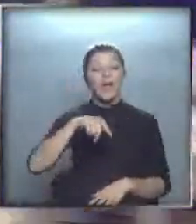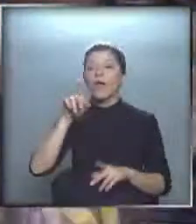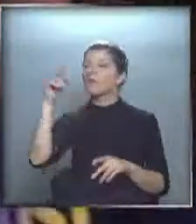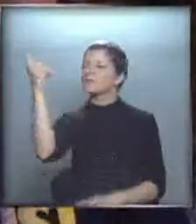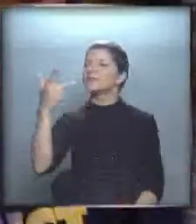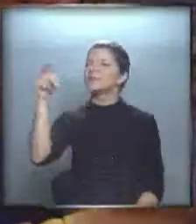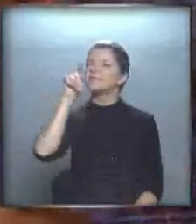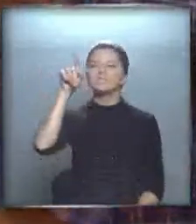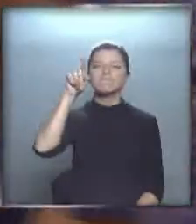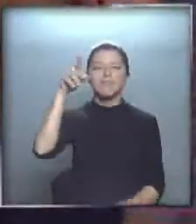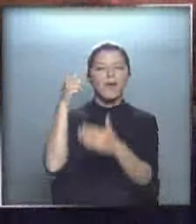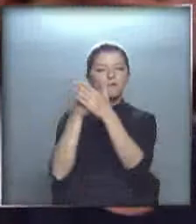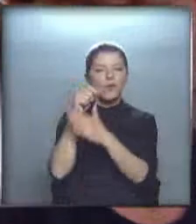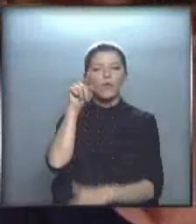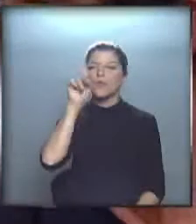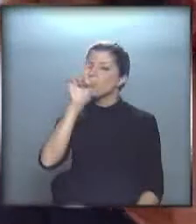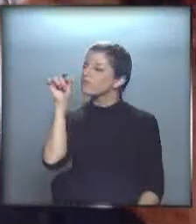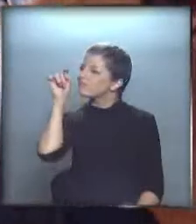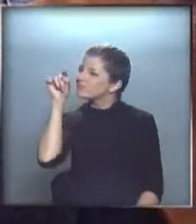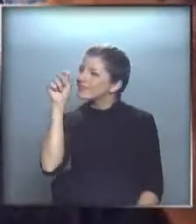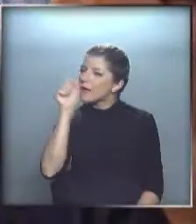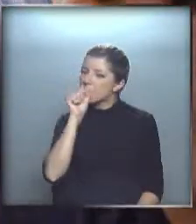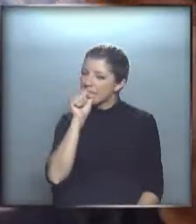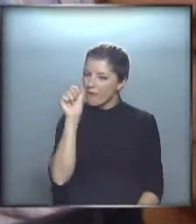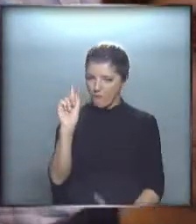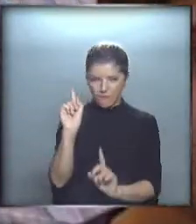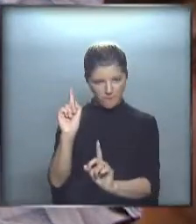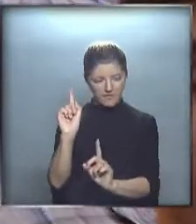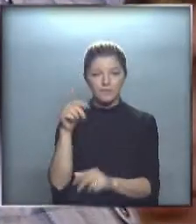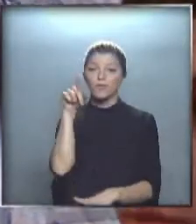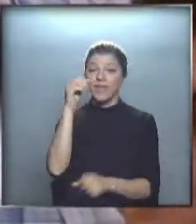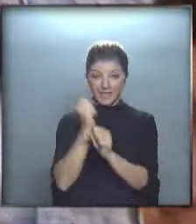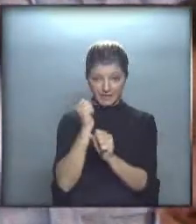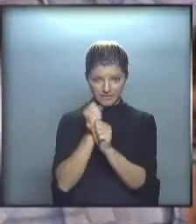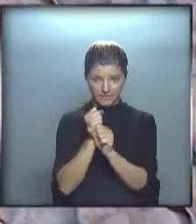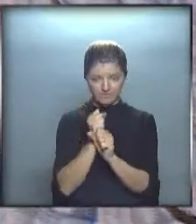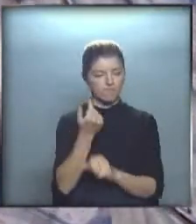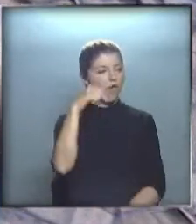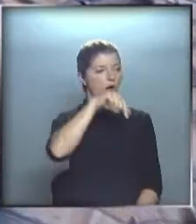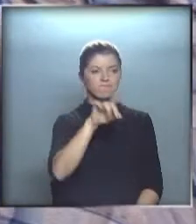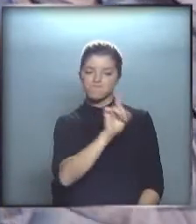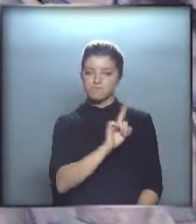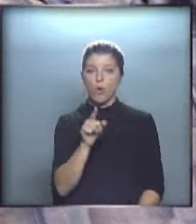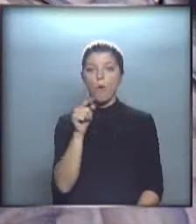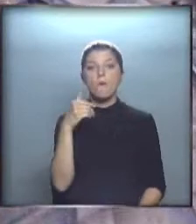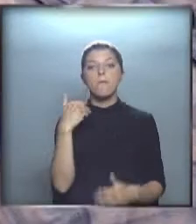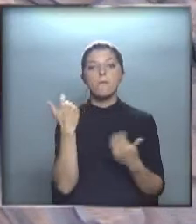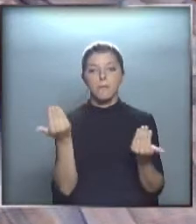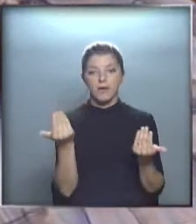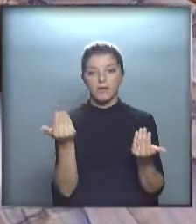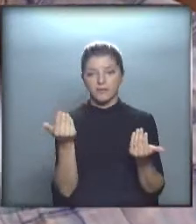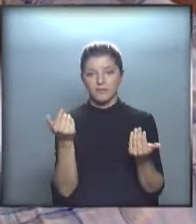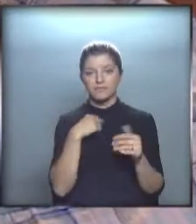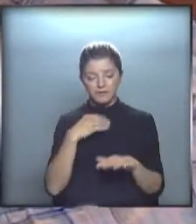el trío fantástico. Ah, usted. No, usted. ¿Está trabajando? No, ahora no, pero tengo una ¿Estuvo